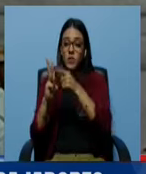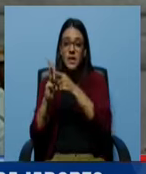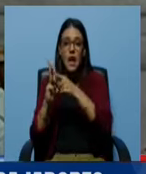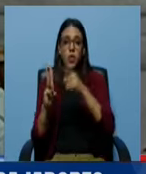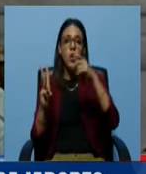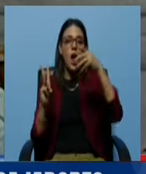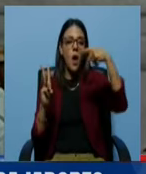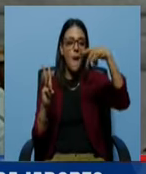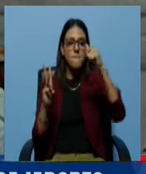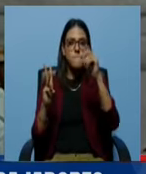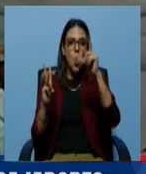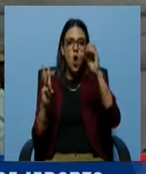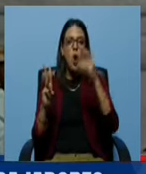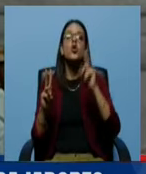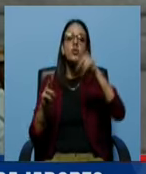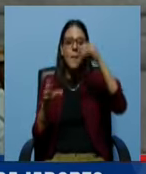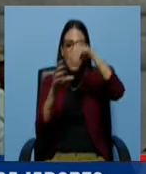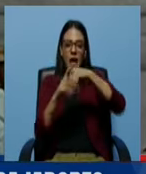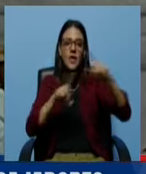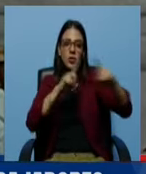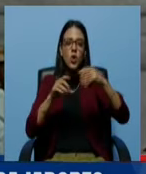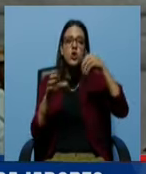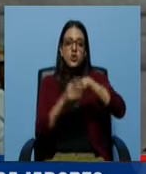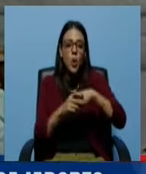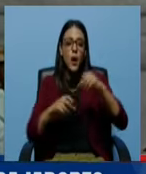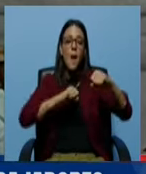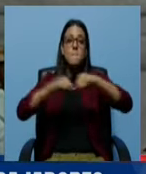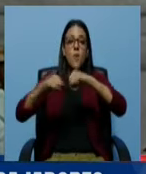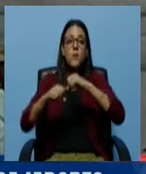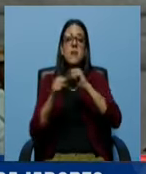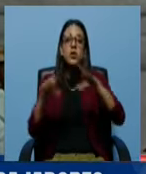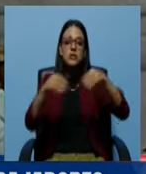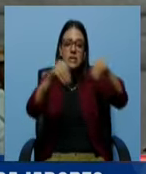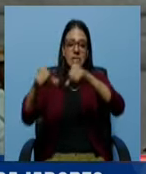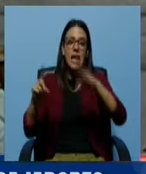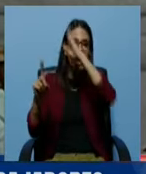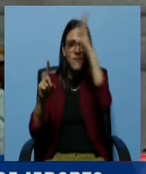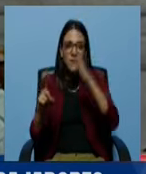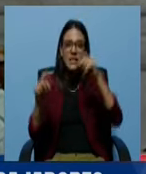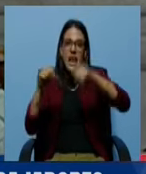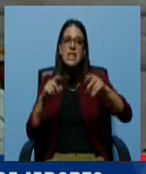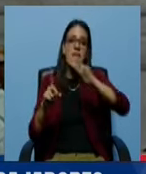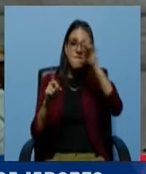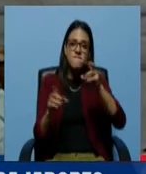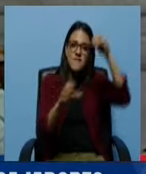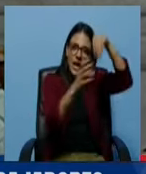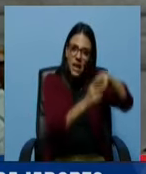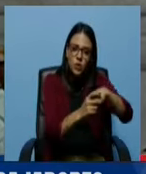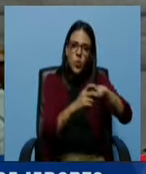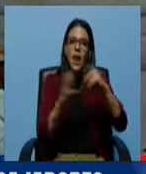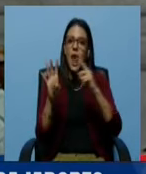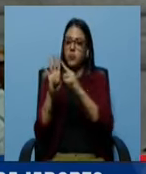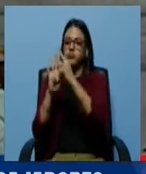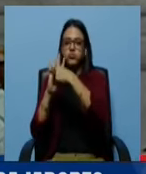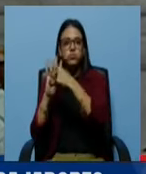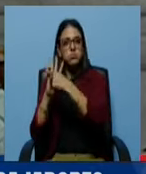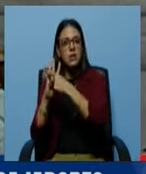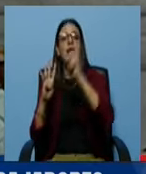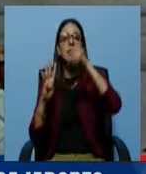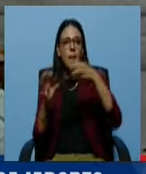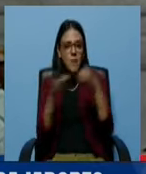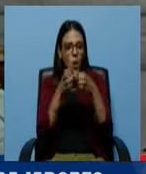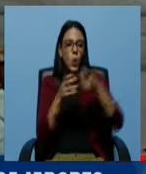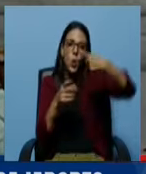Carvalho del Movimiento Sin Tierra, aquí en Venezuela, Denir de Oliveira Sosa, también de la